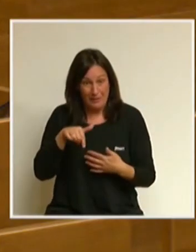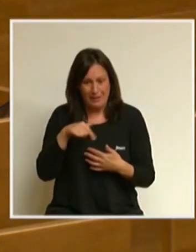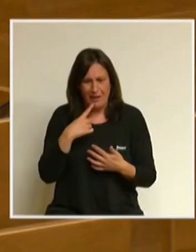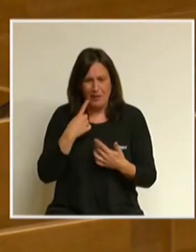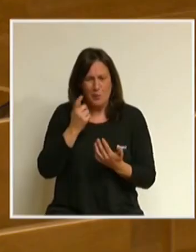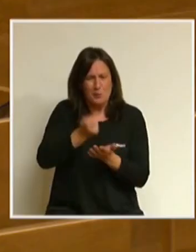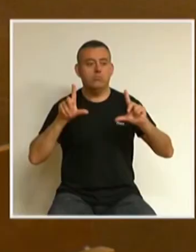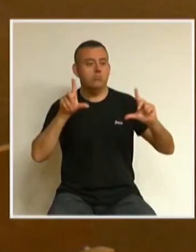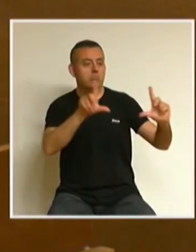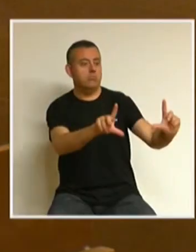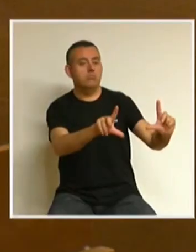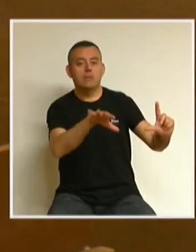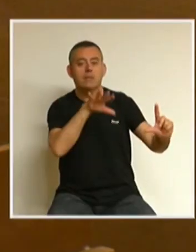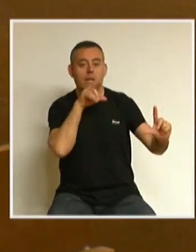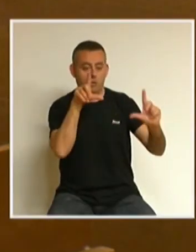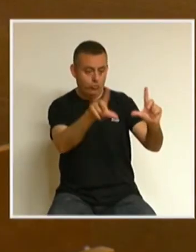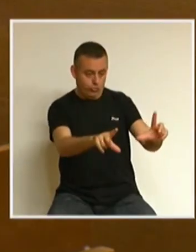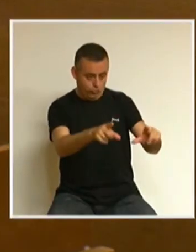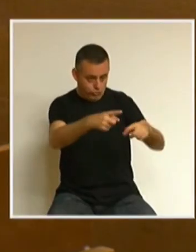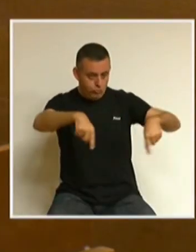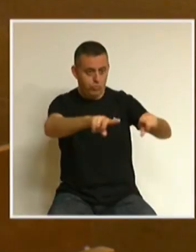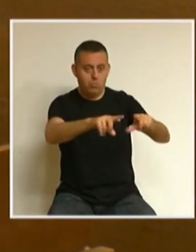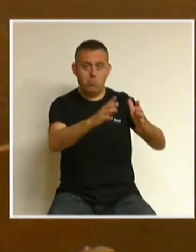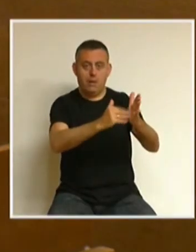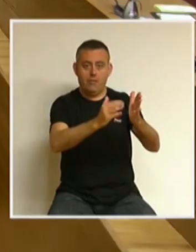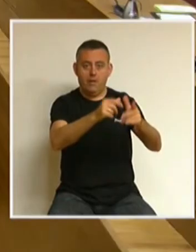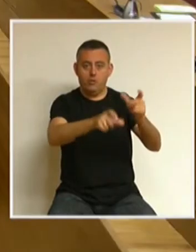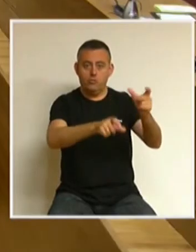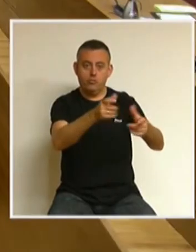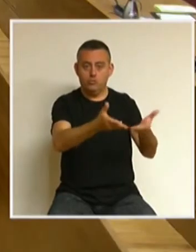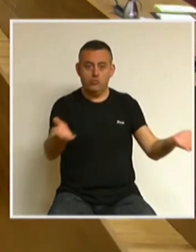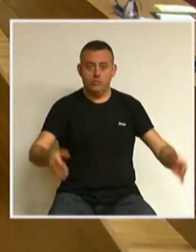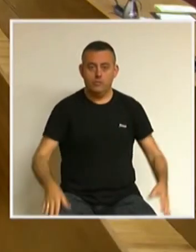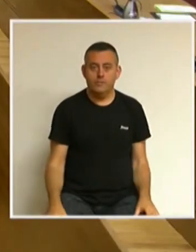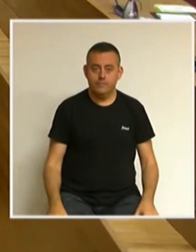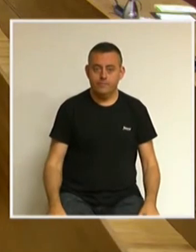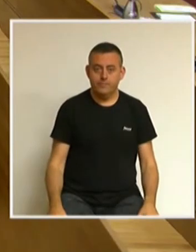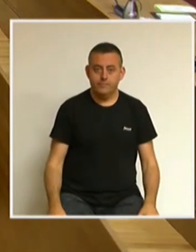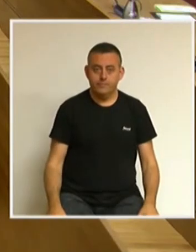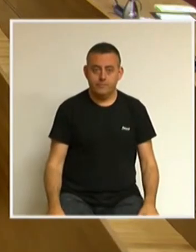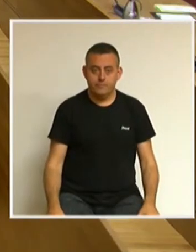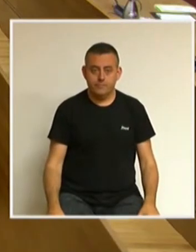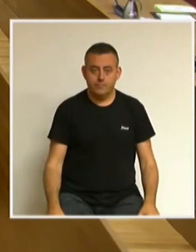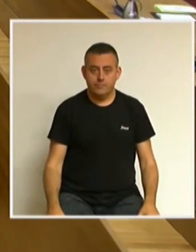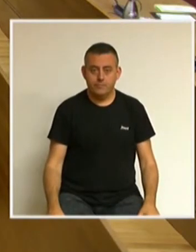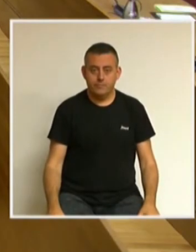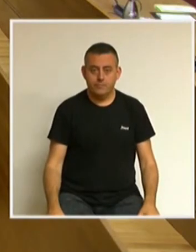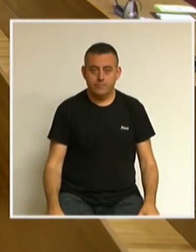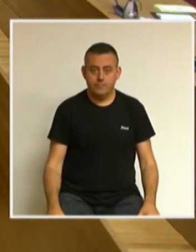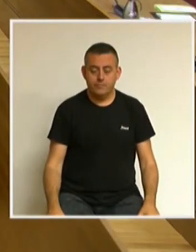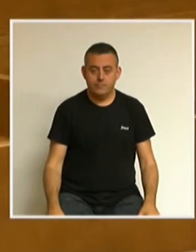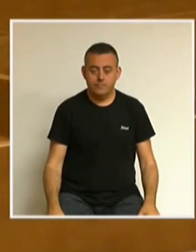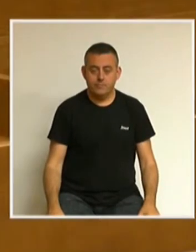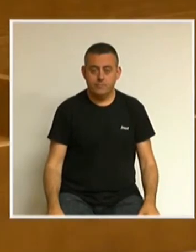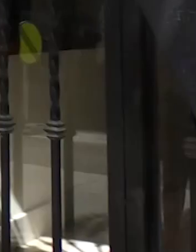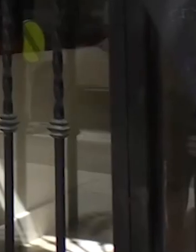los familiares de parentesco de grado 1 y 2, ascendientes, descendientes y cónyuges, fue la primera medida que tomó el Pleno del Consell de